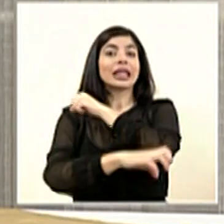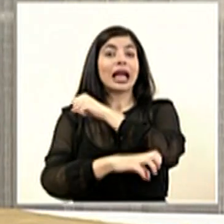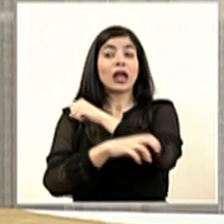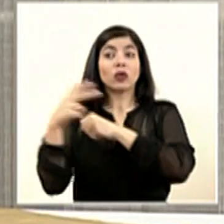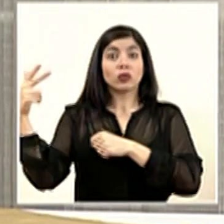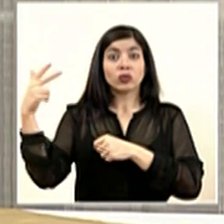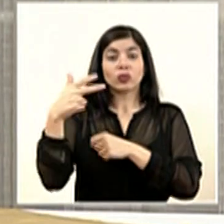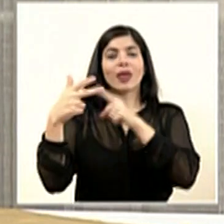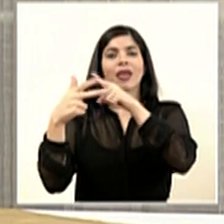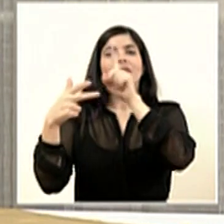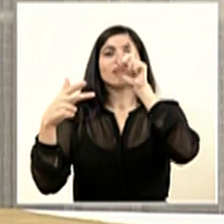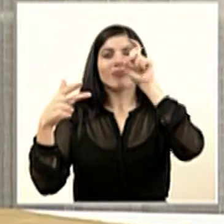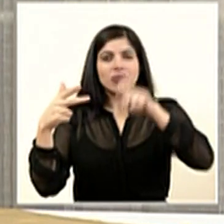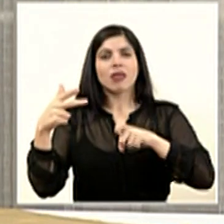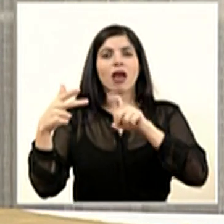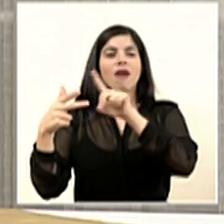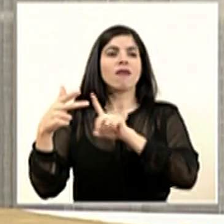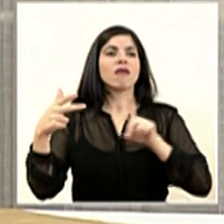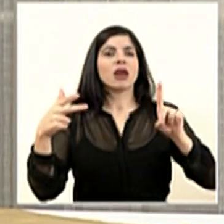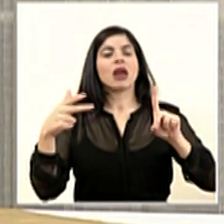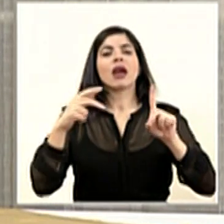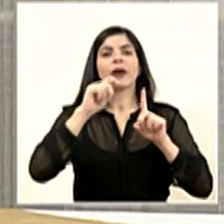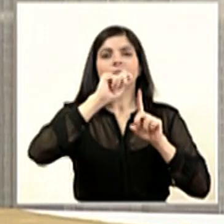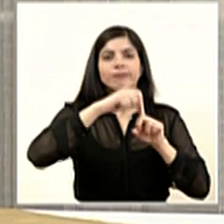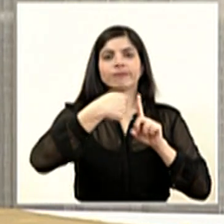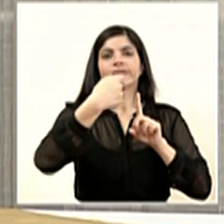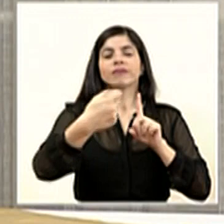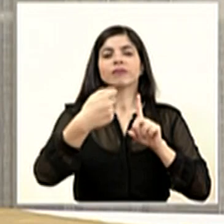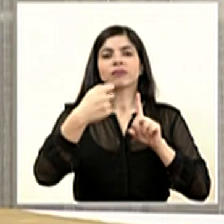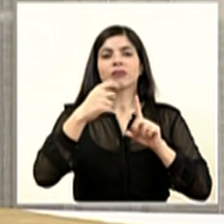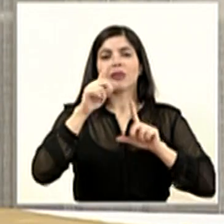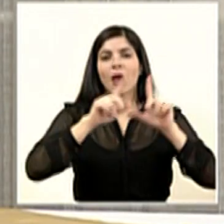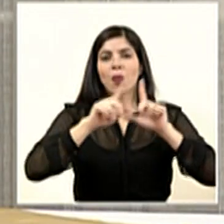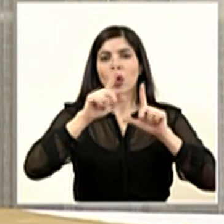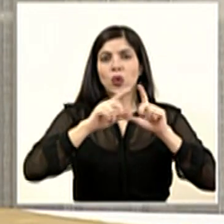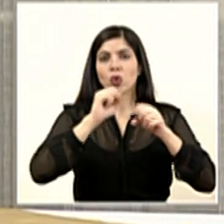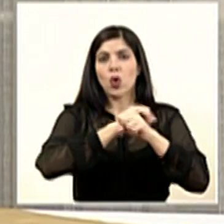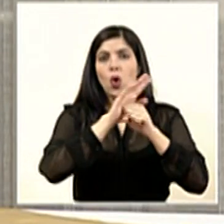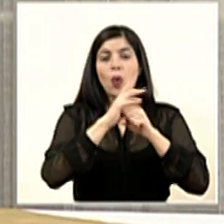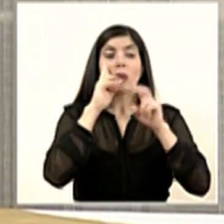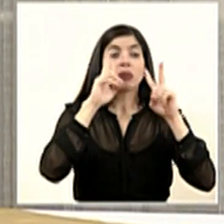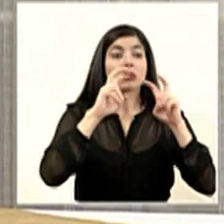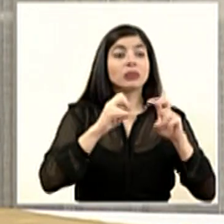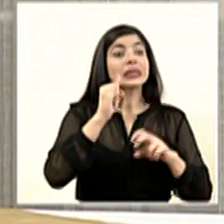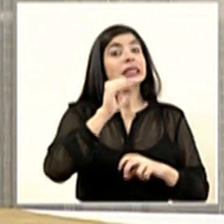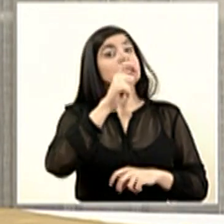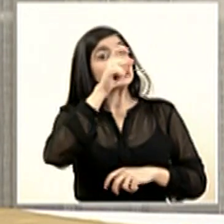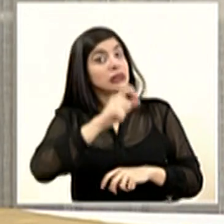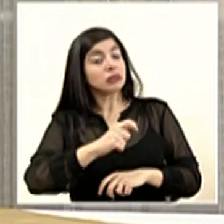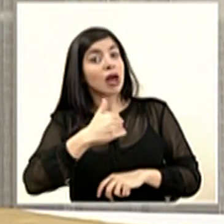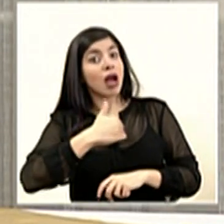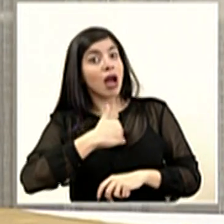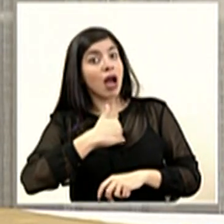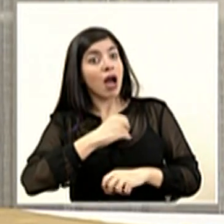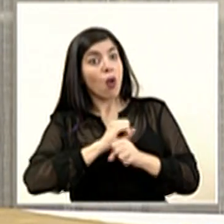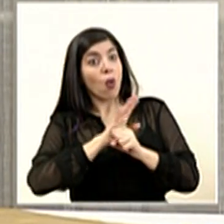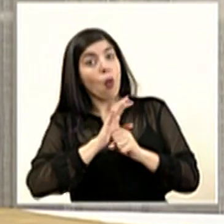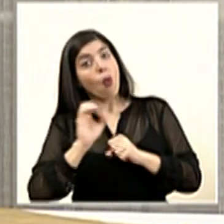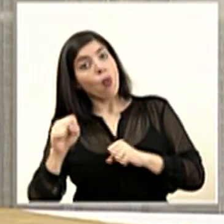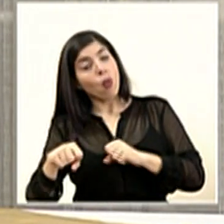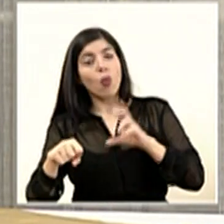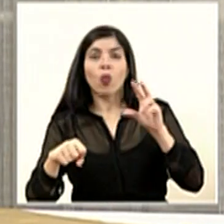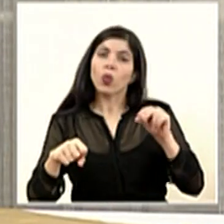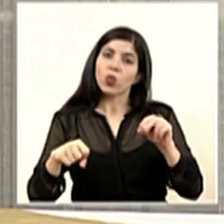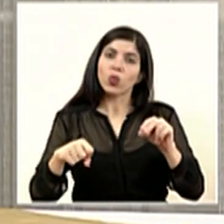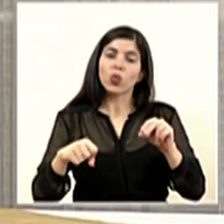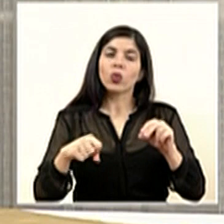debe ser sometido a la prueba COVID para determinar si la persona la posee o la tiene, y